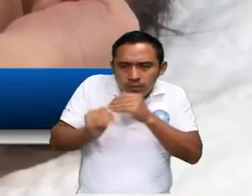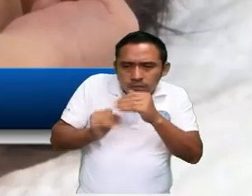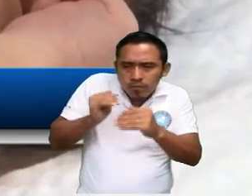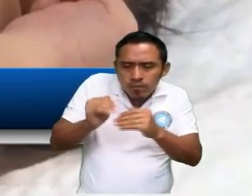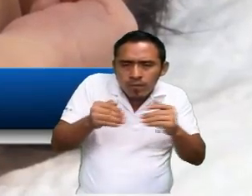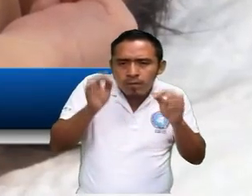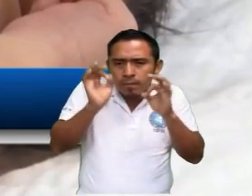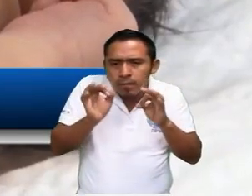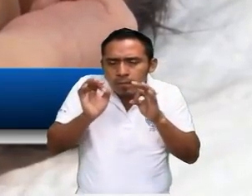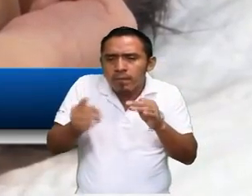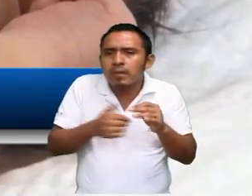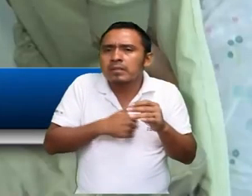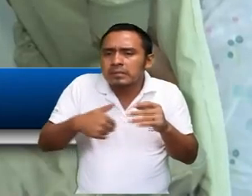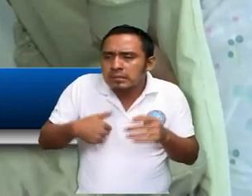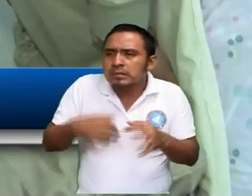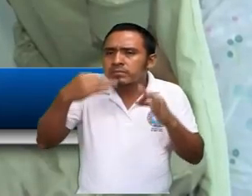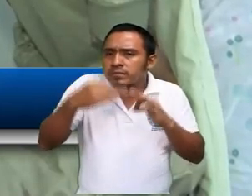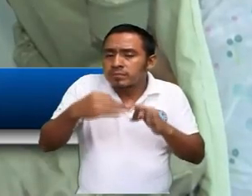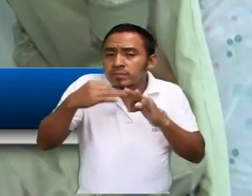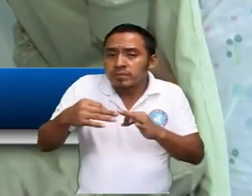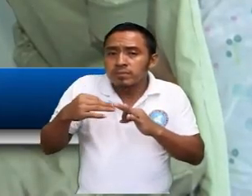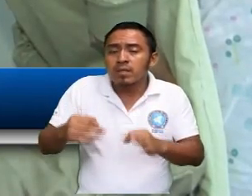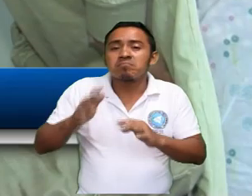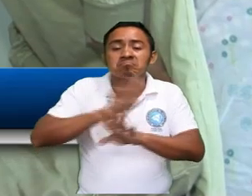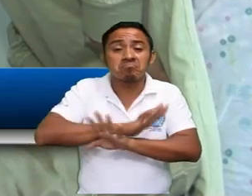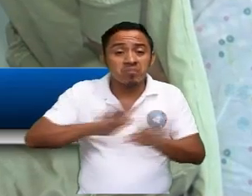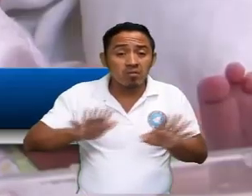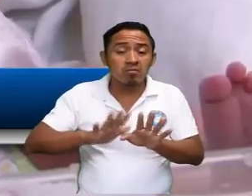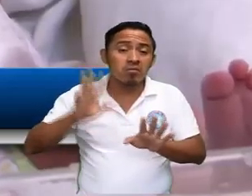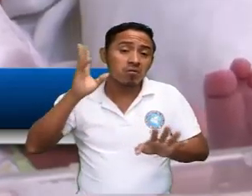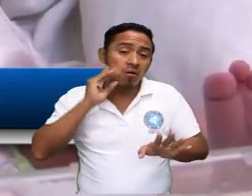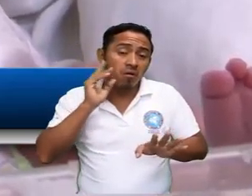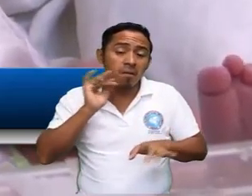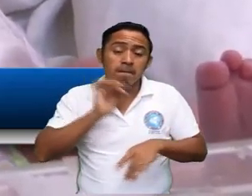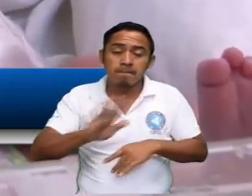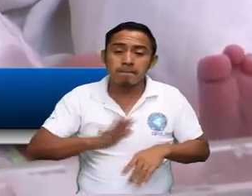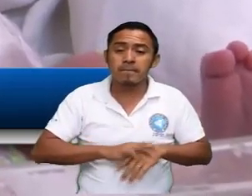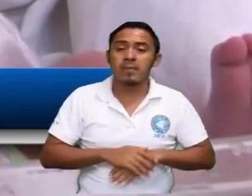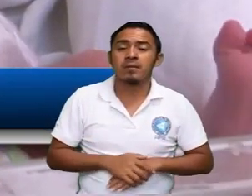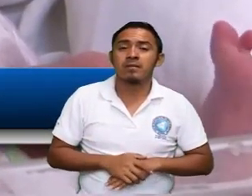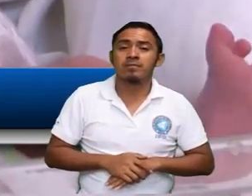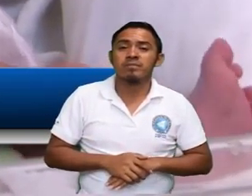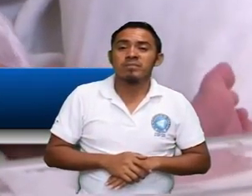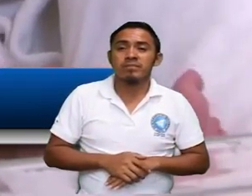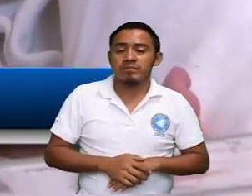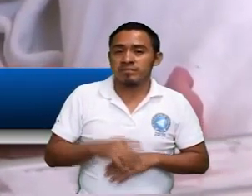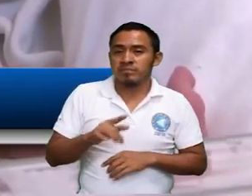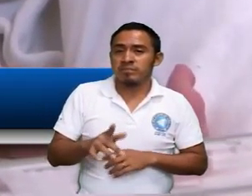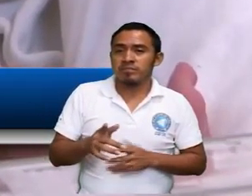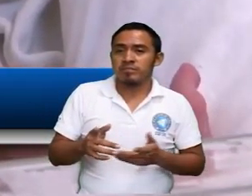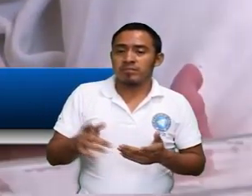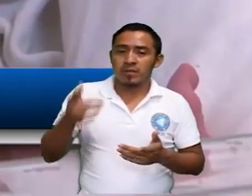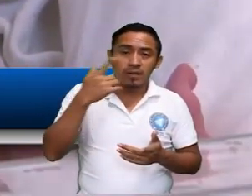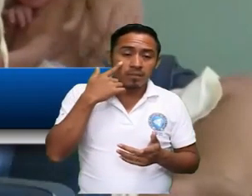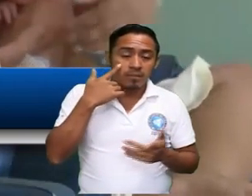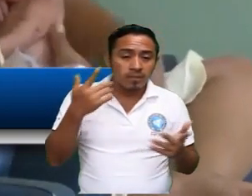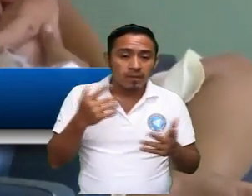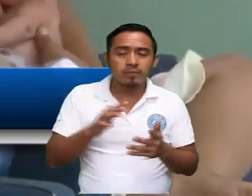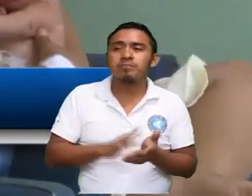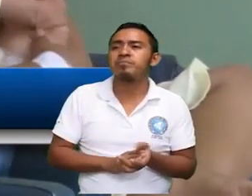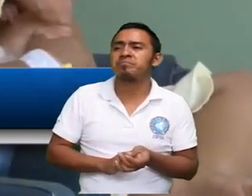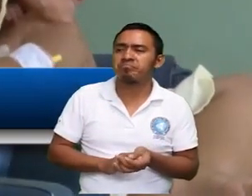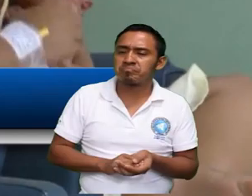que se hicieran correctamente. Y entonces ya cuando nosotros fuimos el piloto,